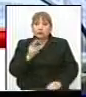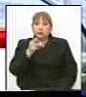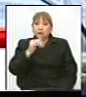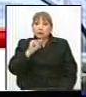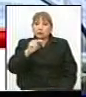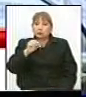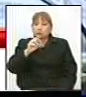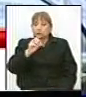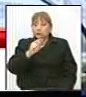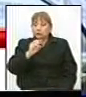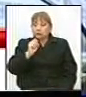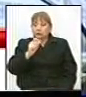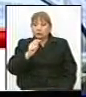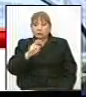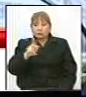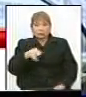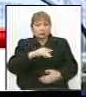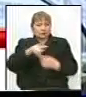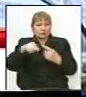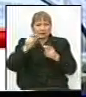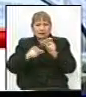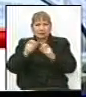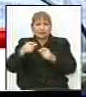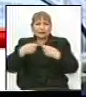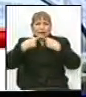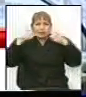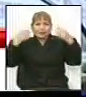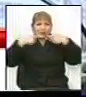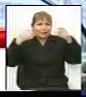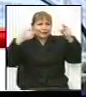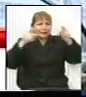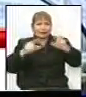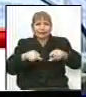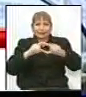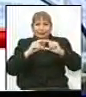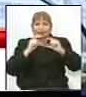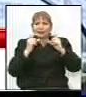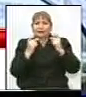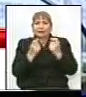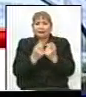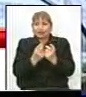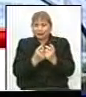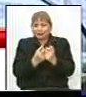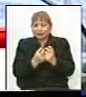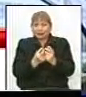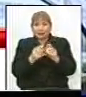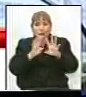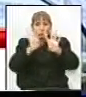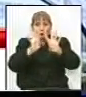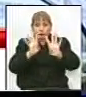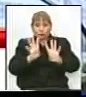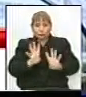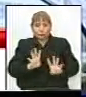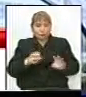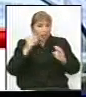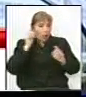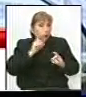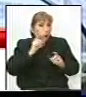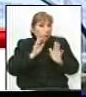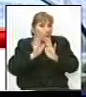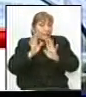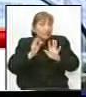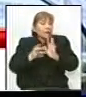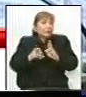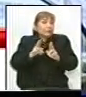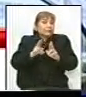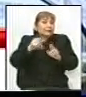y todas las personas relacionadas, la noticia era ese partido. Es decir, la gran cortina que tuvo ese partido, para su suerte,